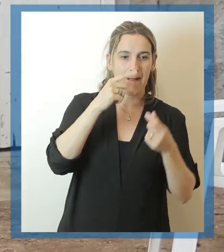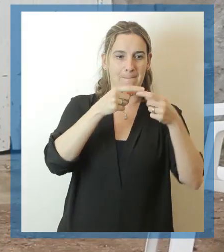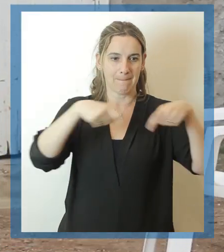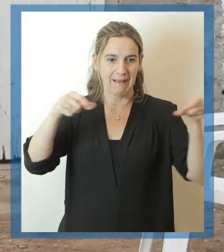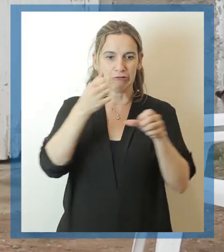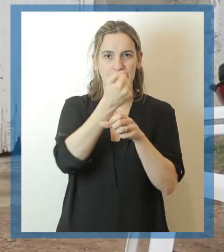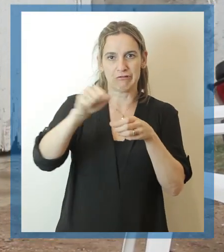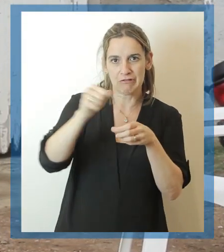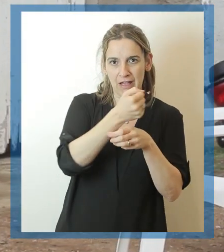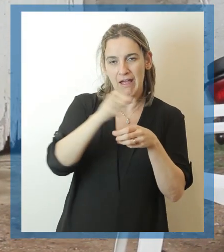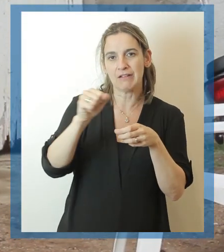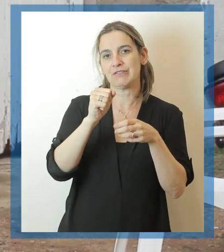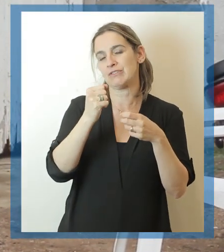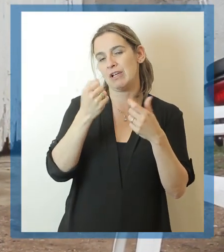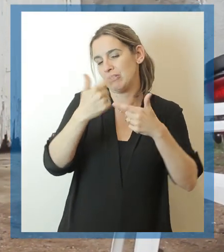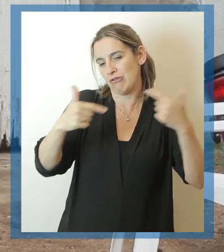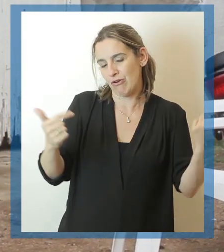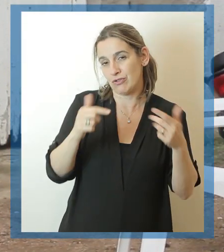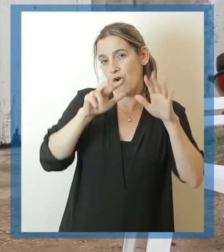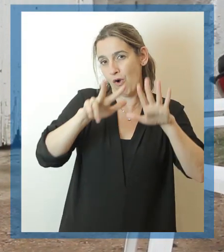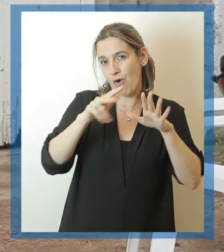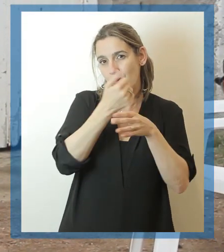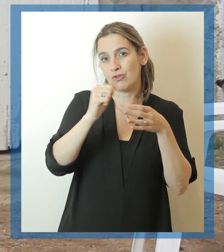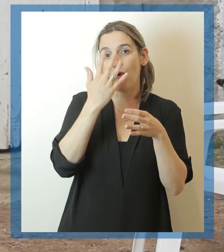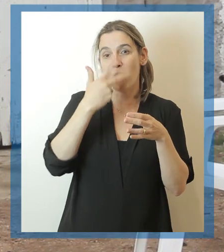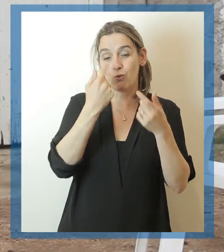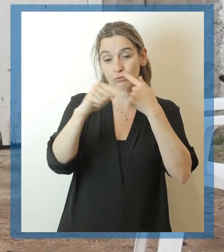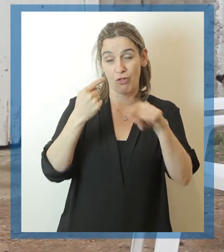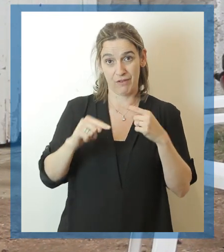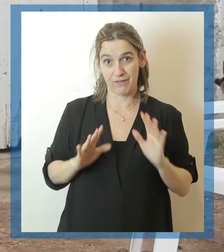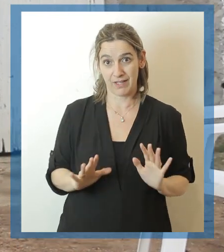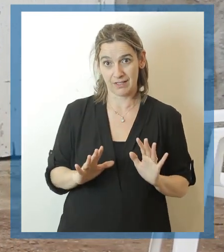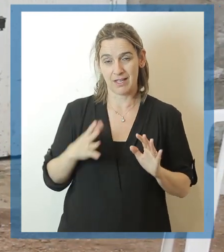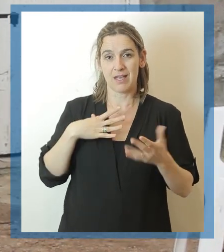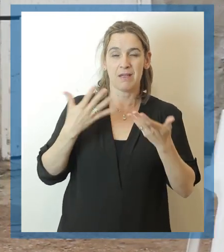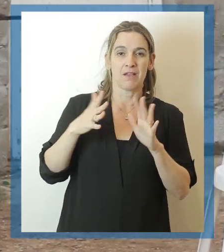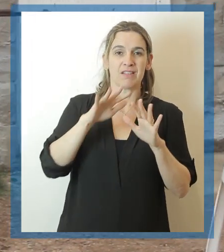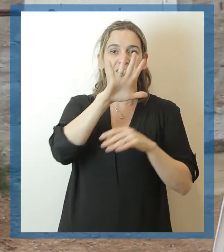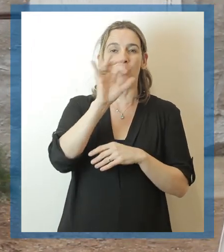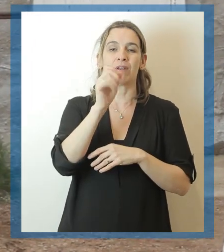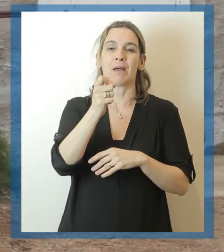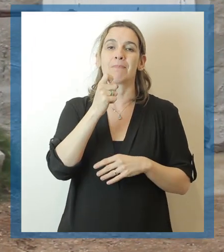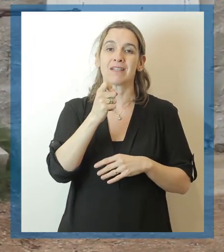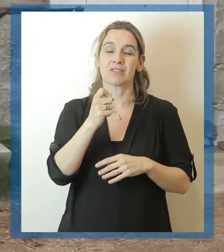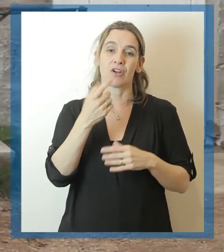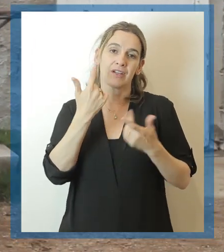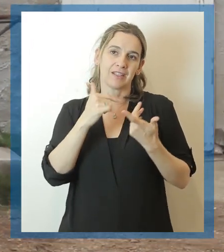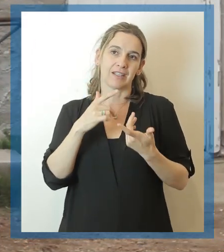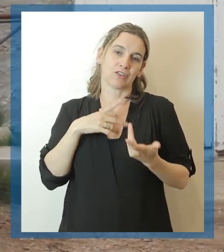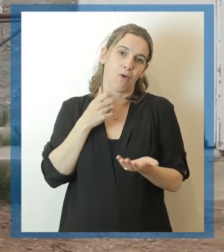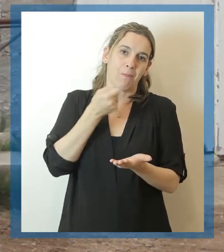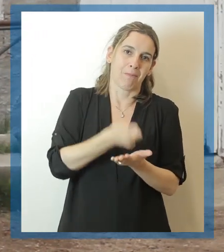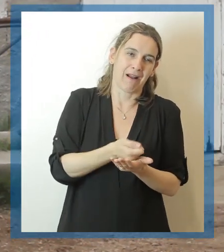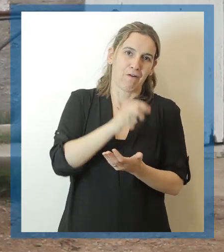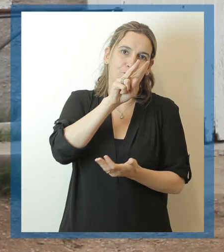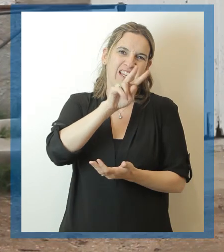Yo tendría un costo entre pan, panchos, salsas y gustos, que tiene 8 gustos el pancho, le puedes poner lo que quieras. Lo